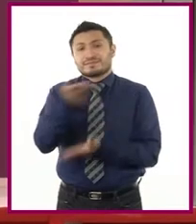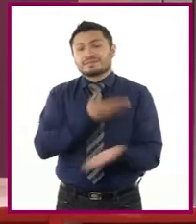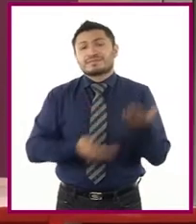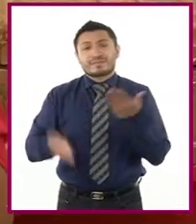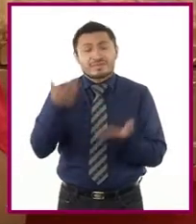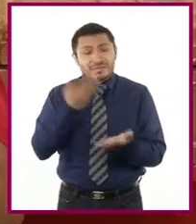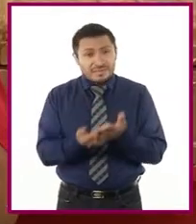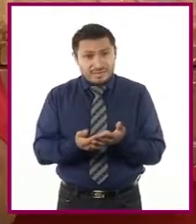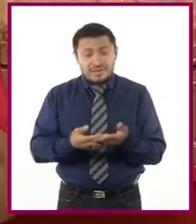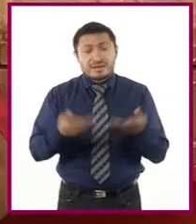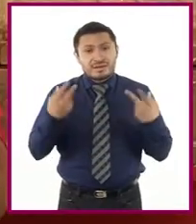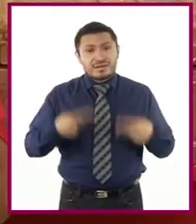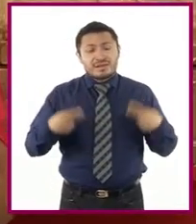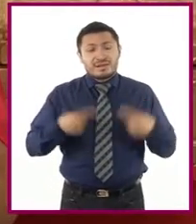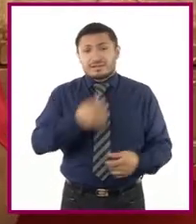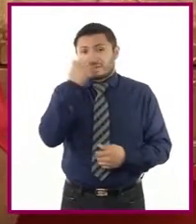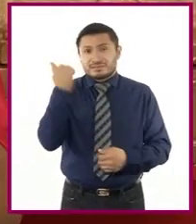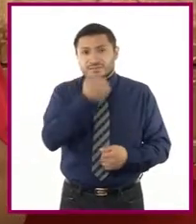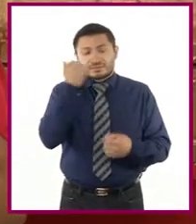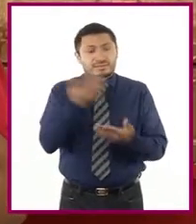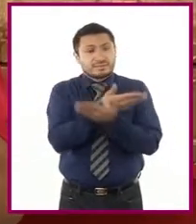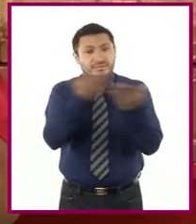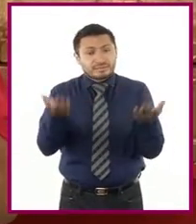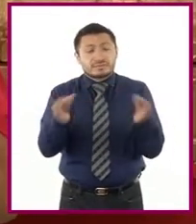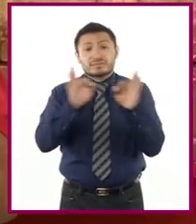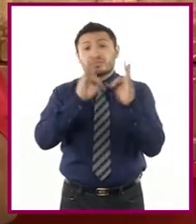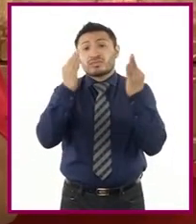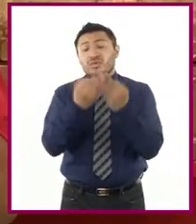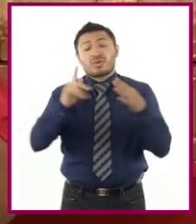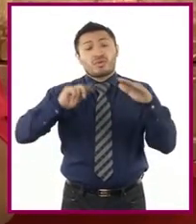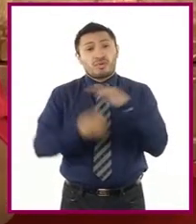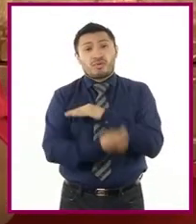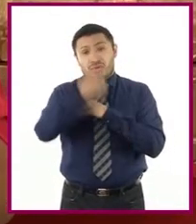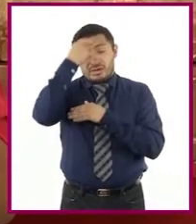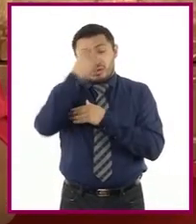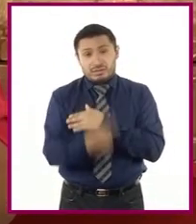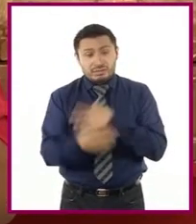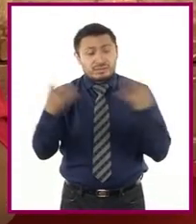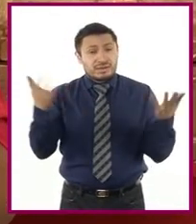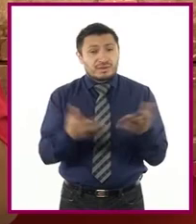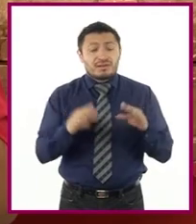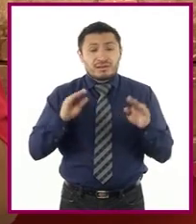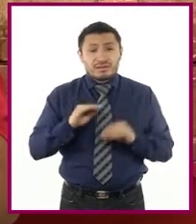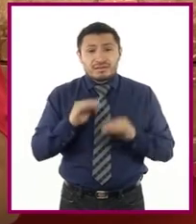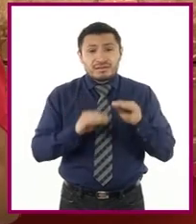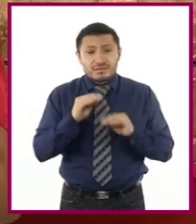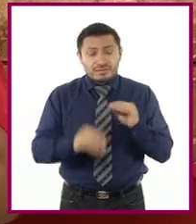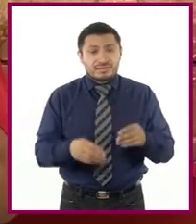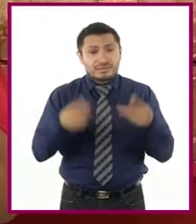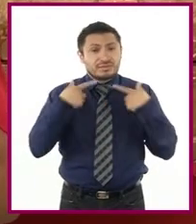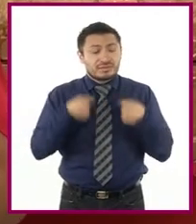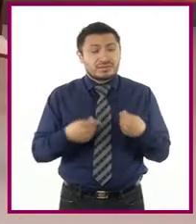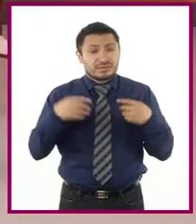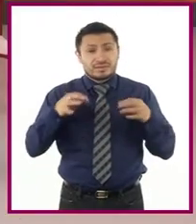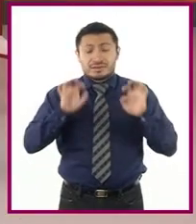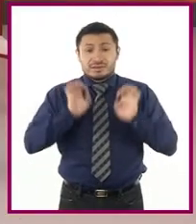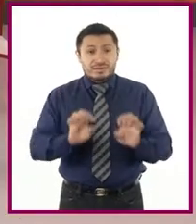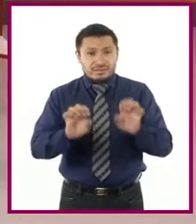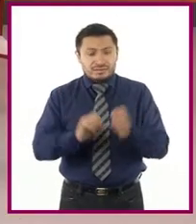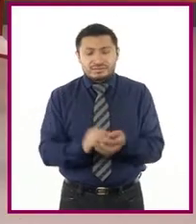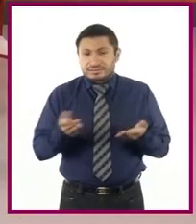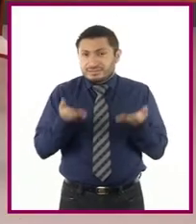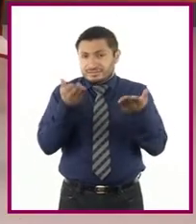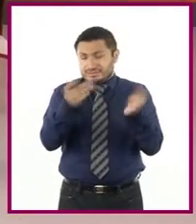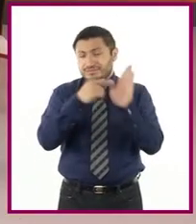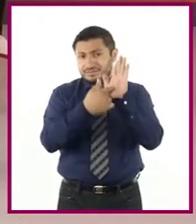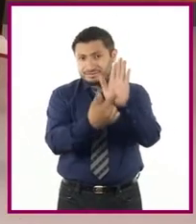con nuestras y nuestros estudiantes el proceso técnico para la elaboración de una guayabera estilizada. ¡Corre